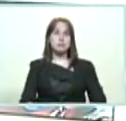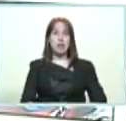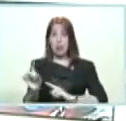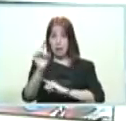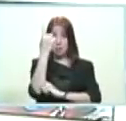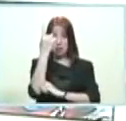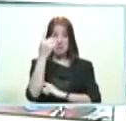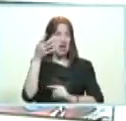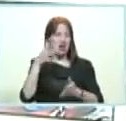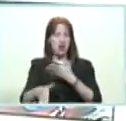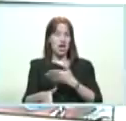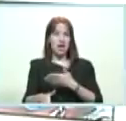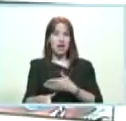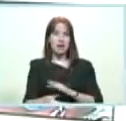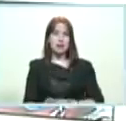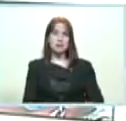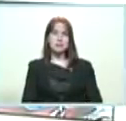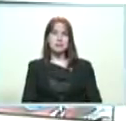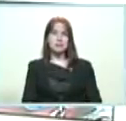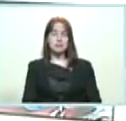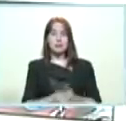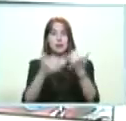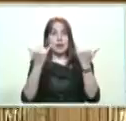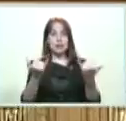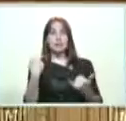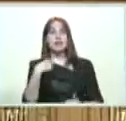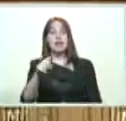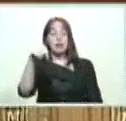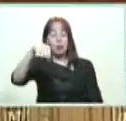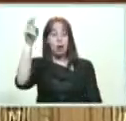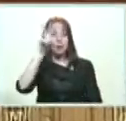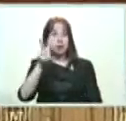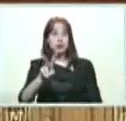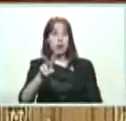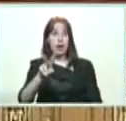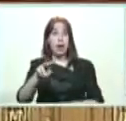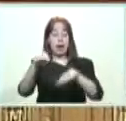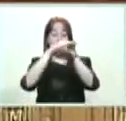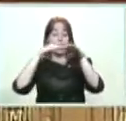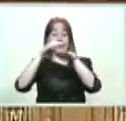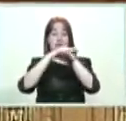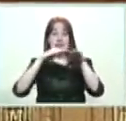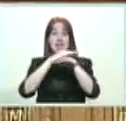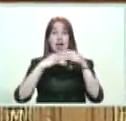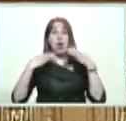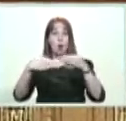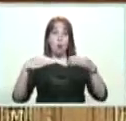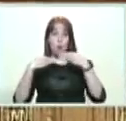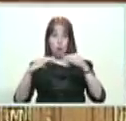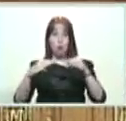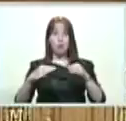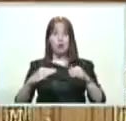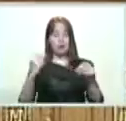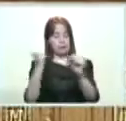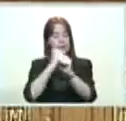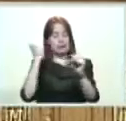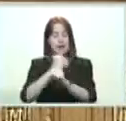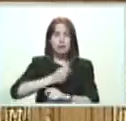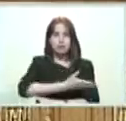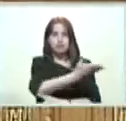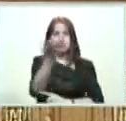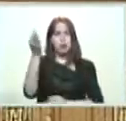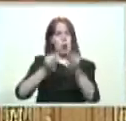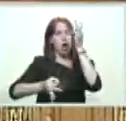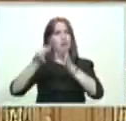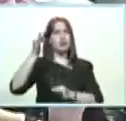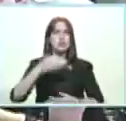primer lugar, ya tenemos en Venezuela Ministerio Público que está trabajando por la